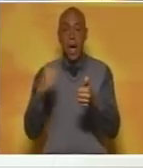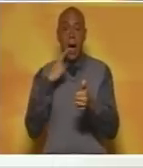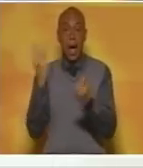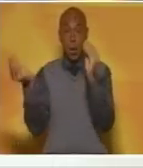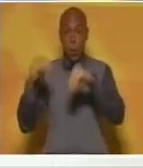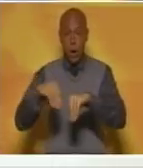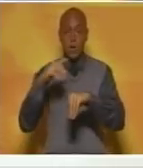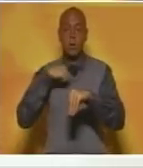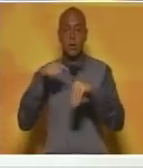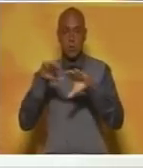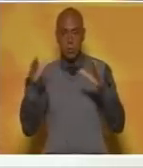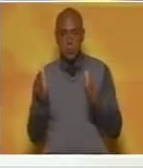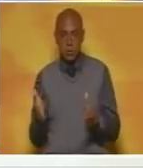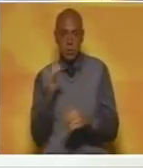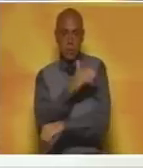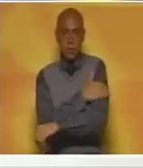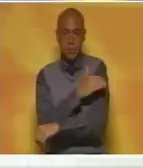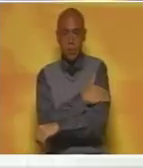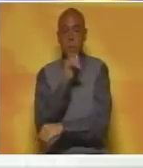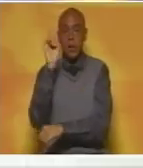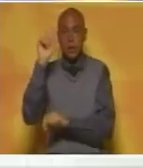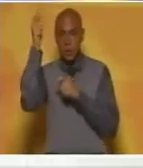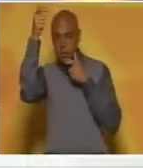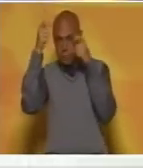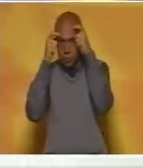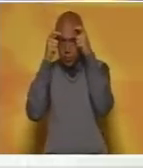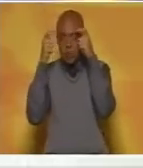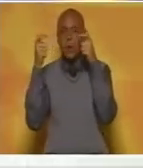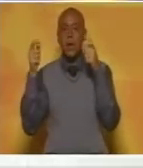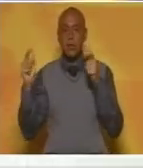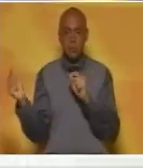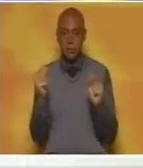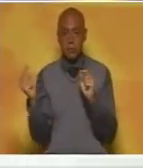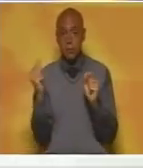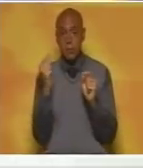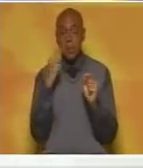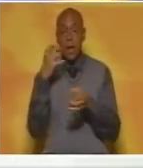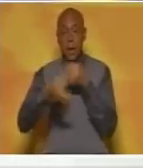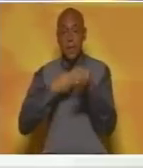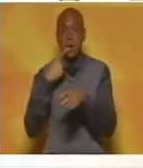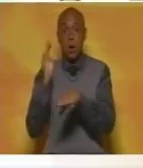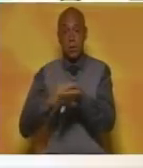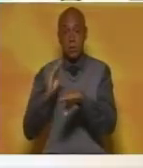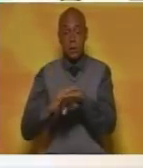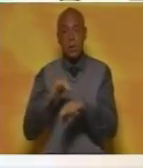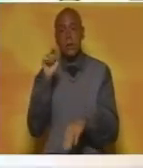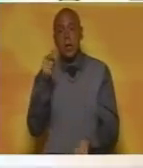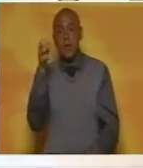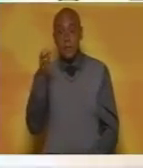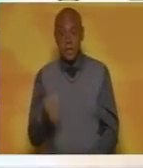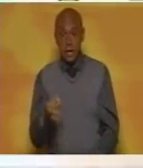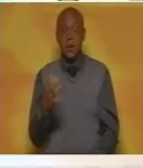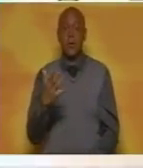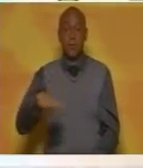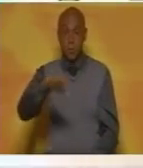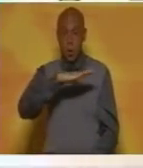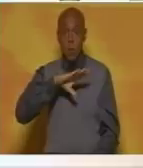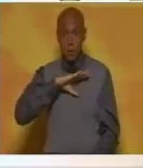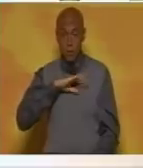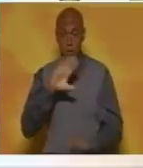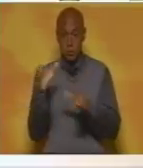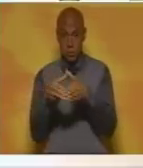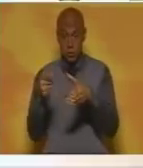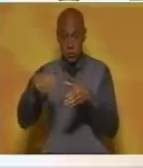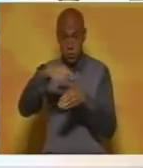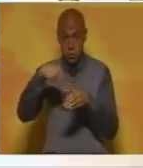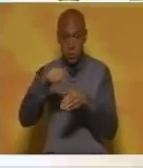logrados en la Mesa de Diálogo Nacional integrada por el gobierno y un sector de la oposición venezolana. El mandatario afirmó que representantes de la coalición opositora